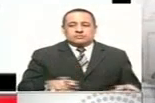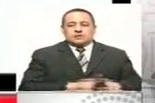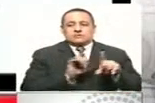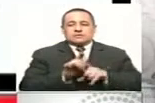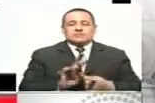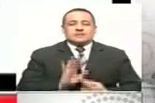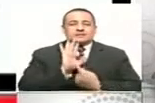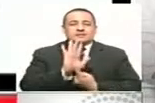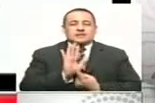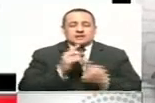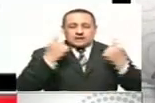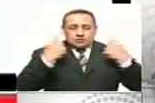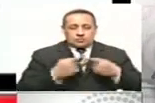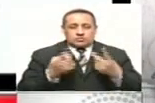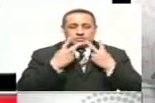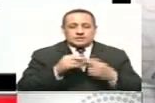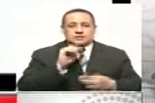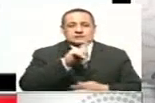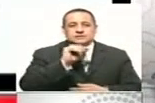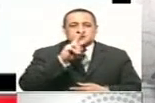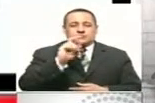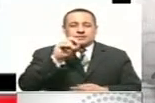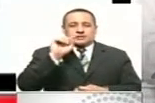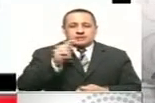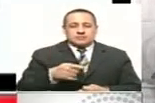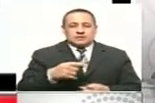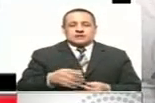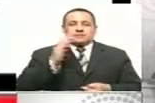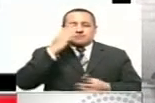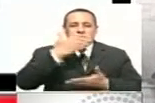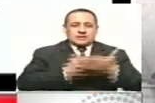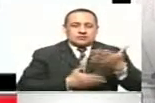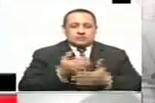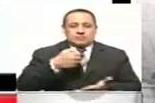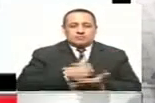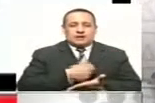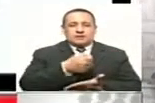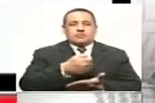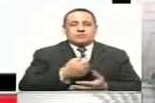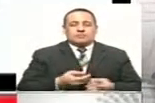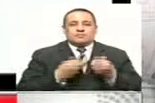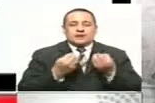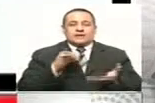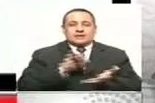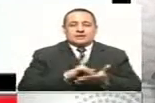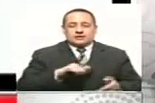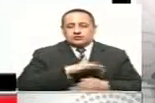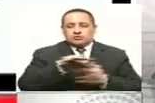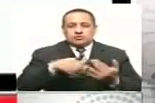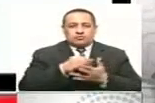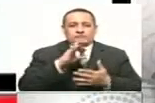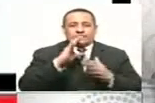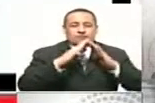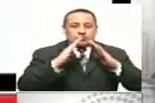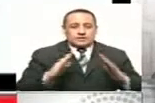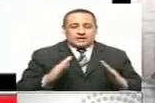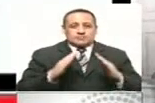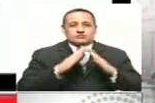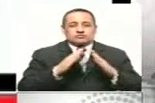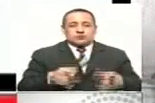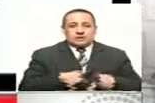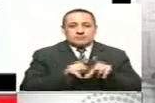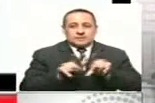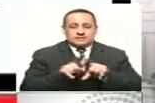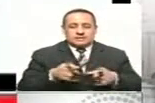Emitir también por lo menos 120.000 órdenes de pago para estos conavistas beneficiados, digamos, con